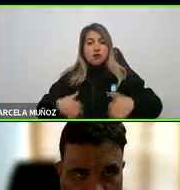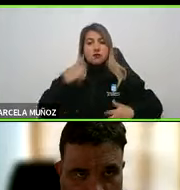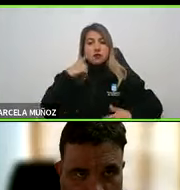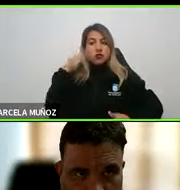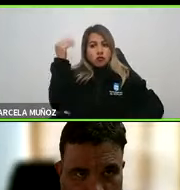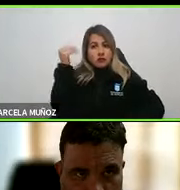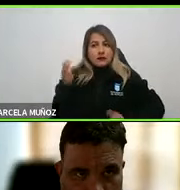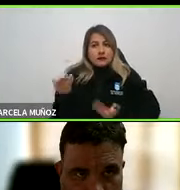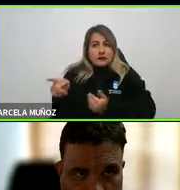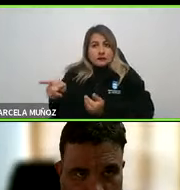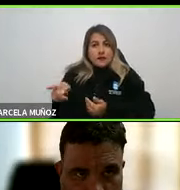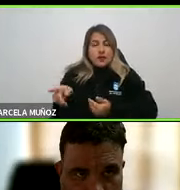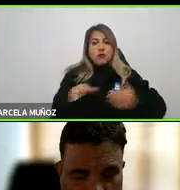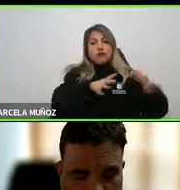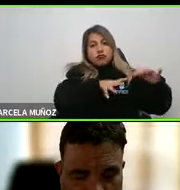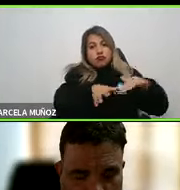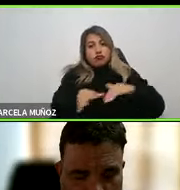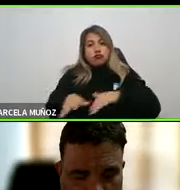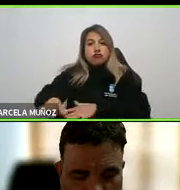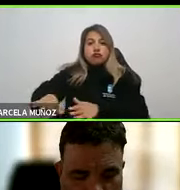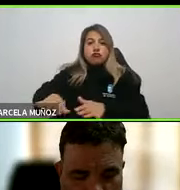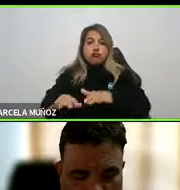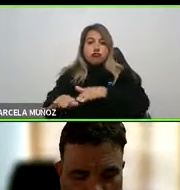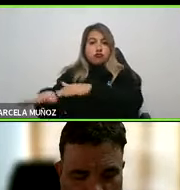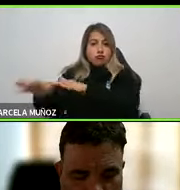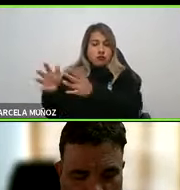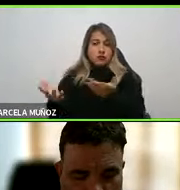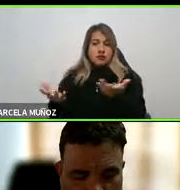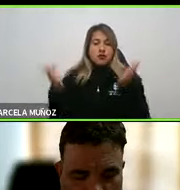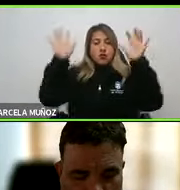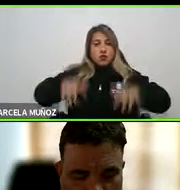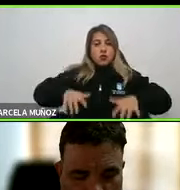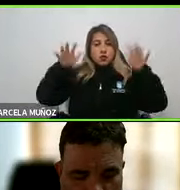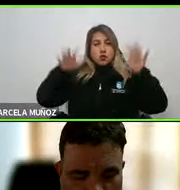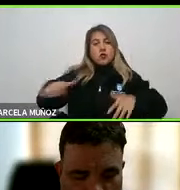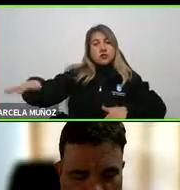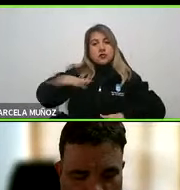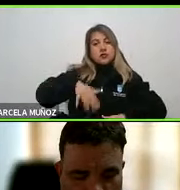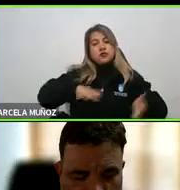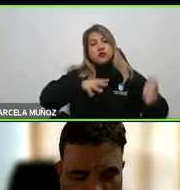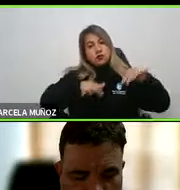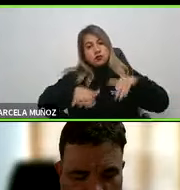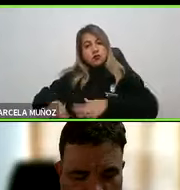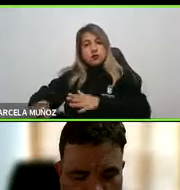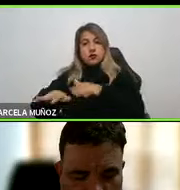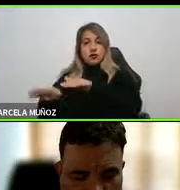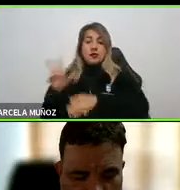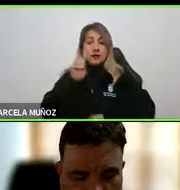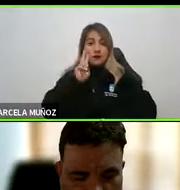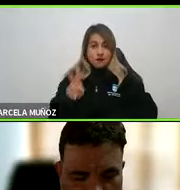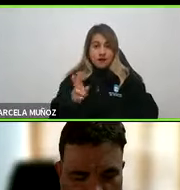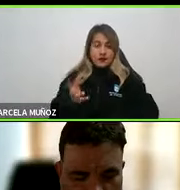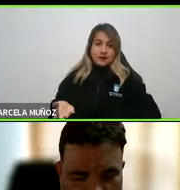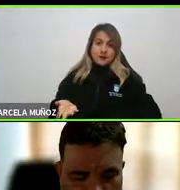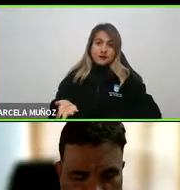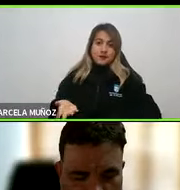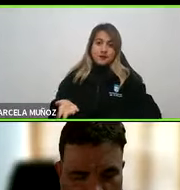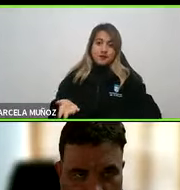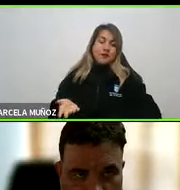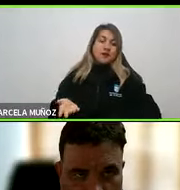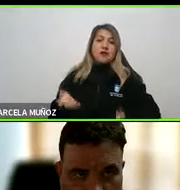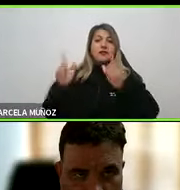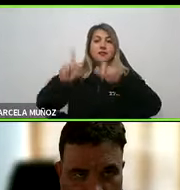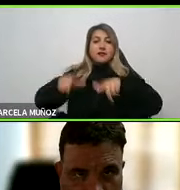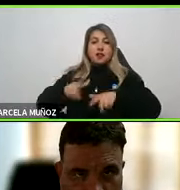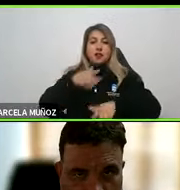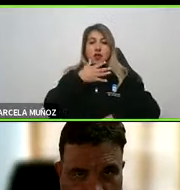son desvíos de agua que existen cuando se pone lluvioso el sector. Entonces también ver la posibilidad, además de que la dirección de